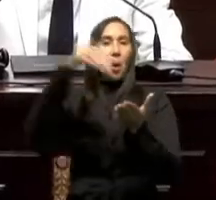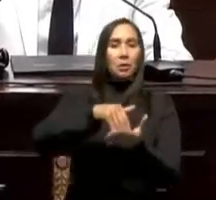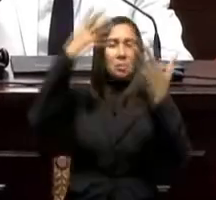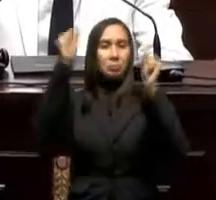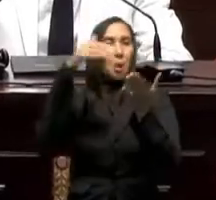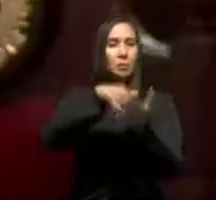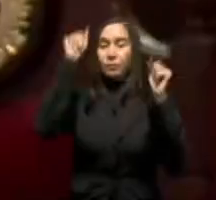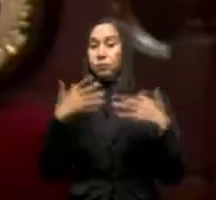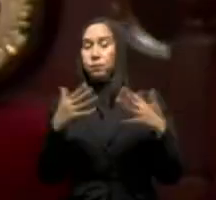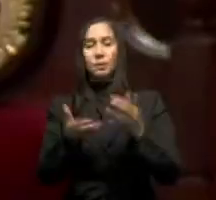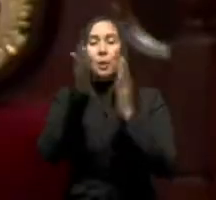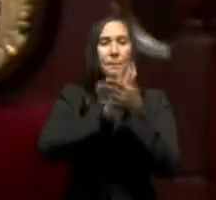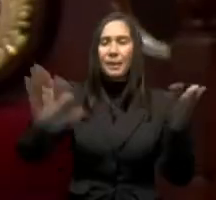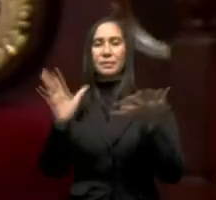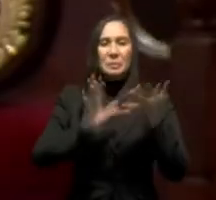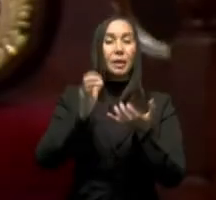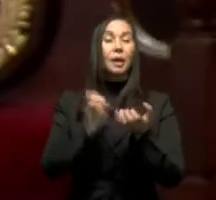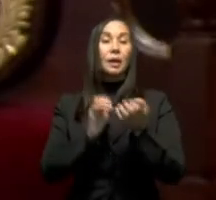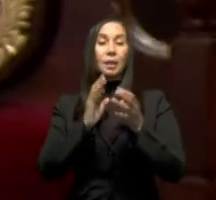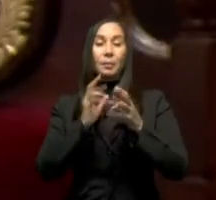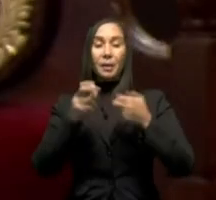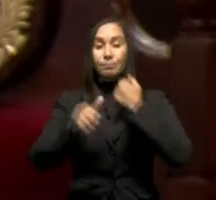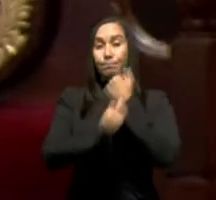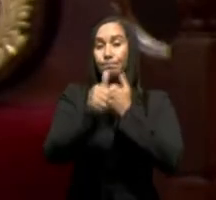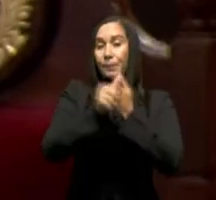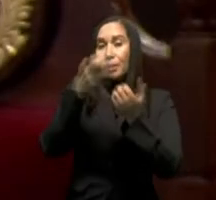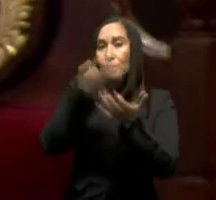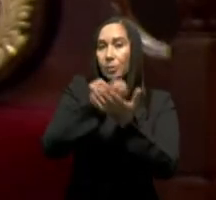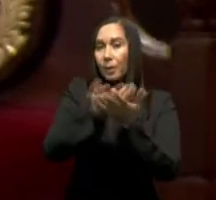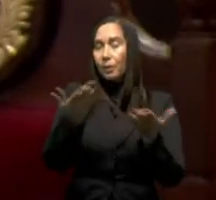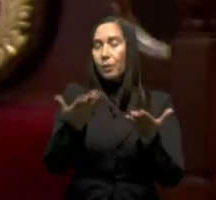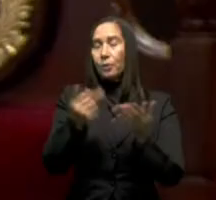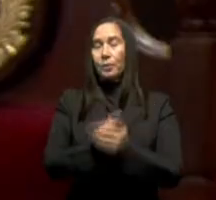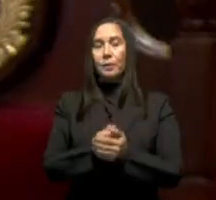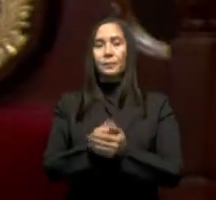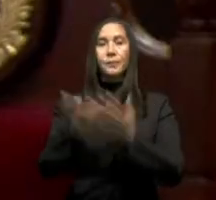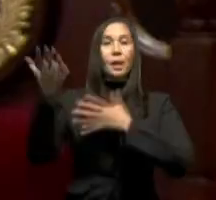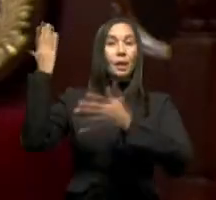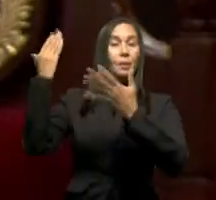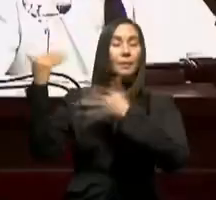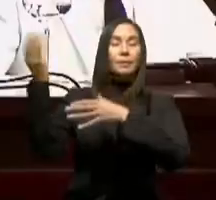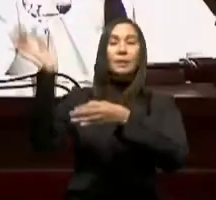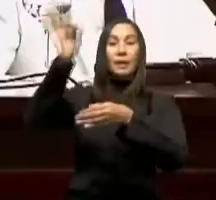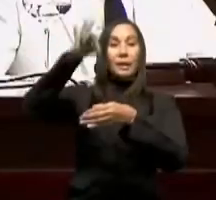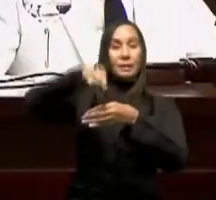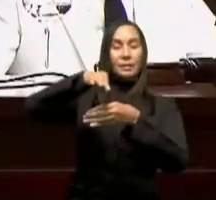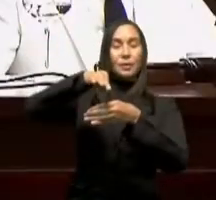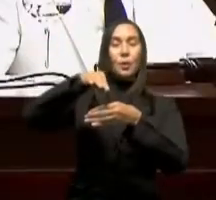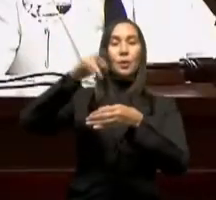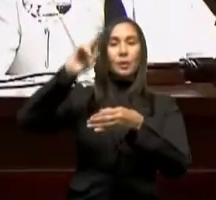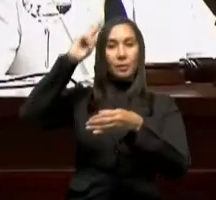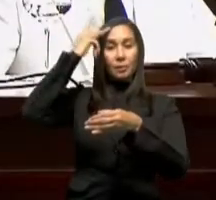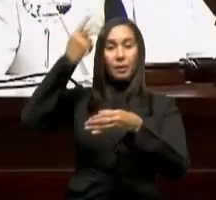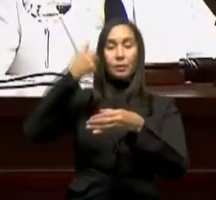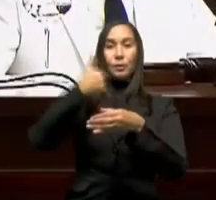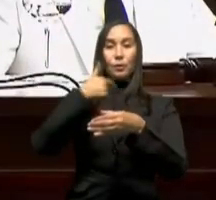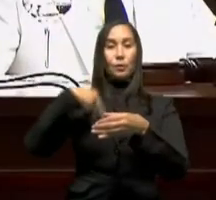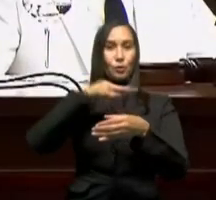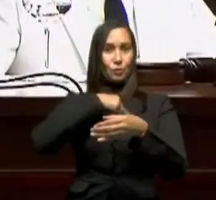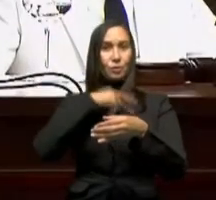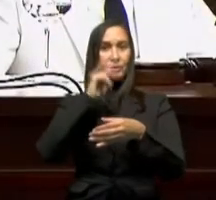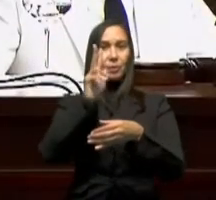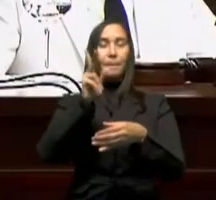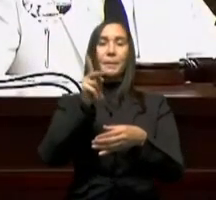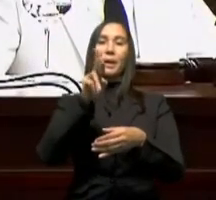amenazado nuestra estabilidad económica, política y social. En las pasadas elecciones, nuestro partido, el Partido